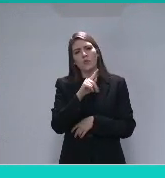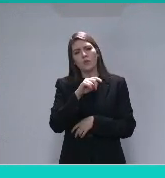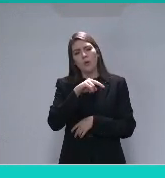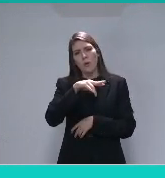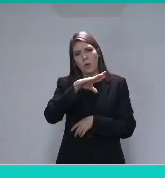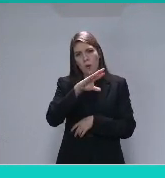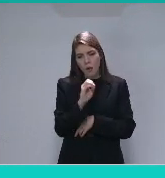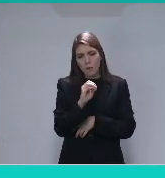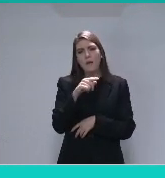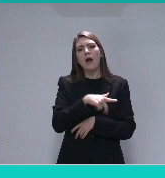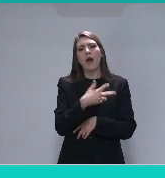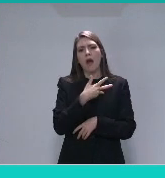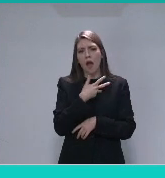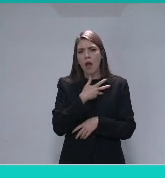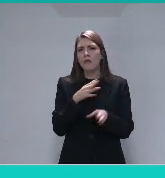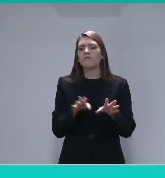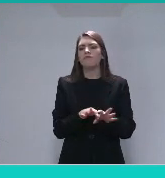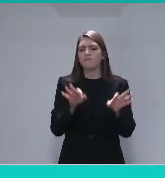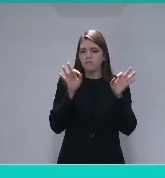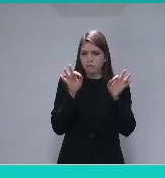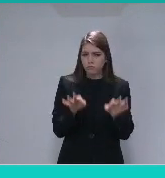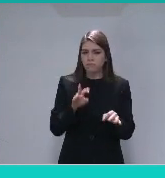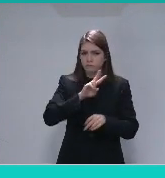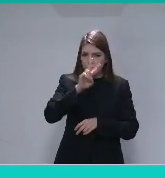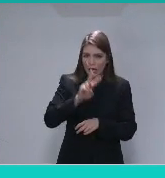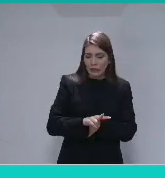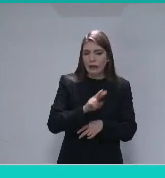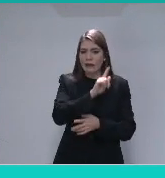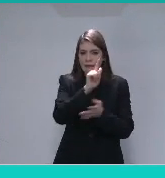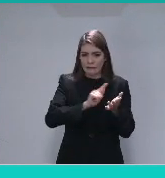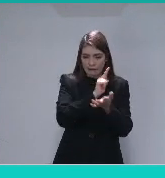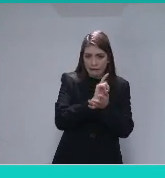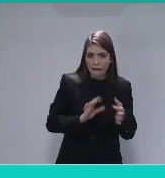legalidad independencia imparcialidad